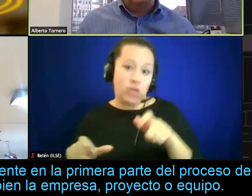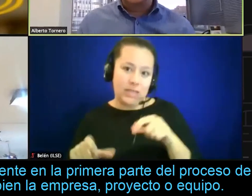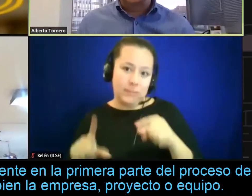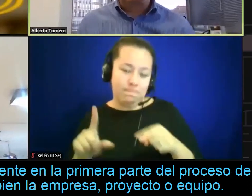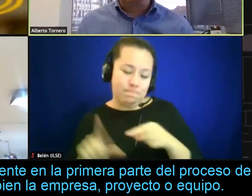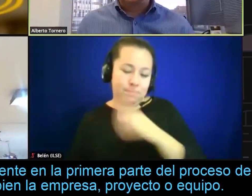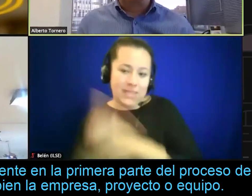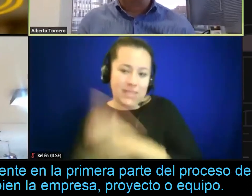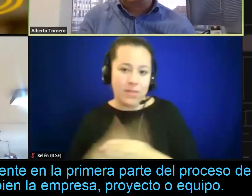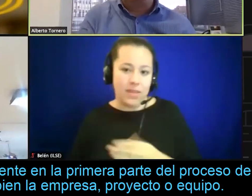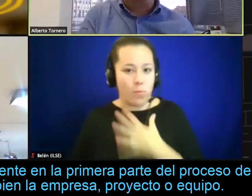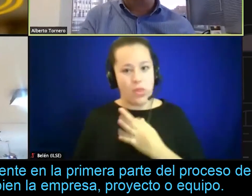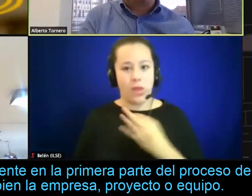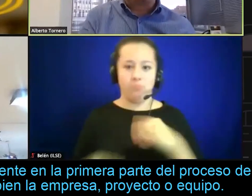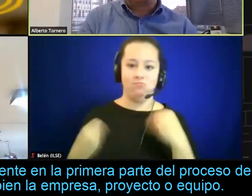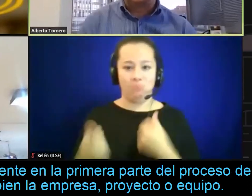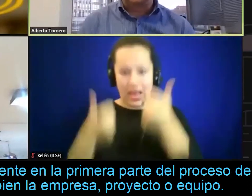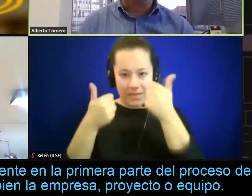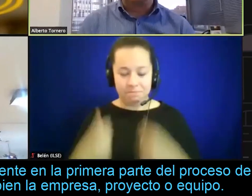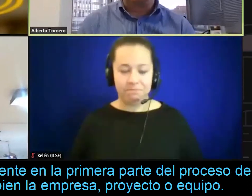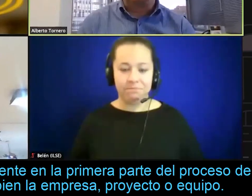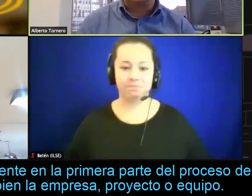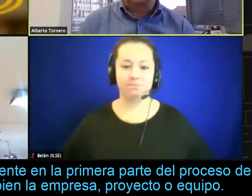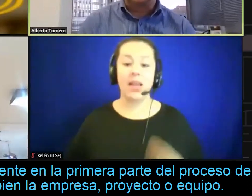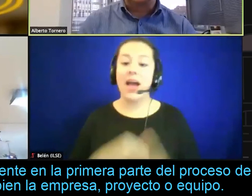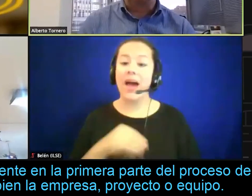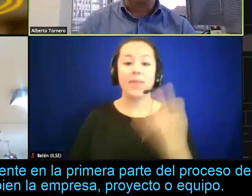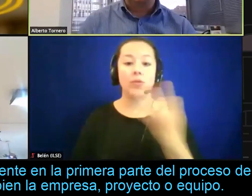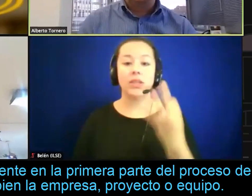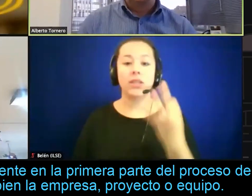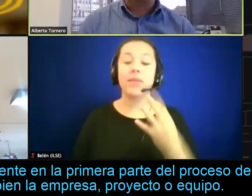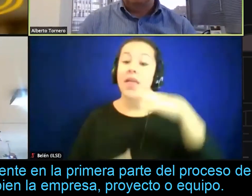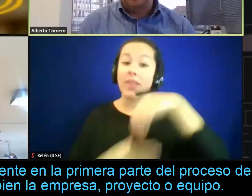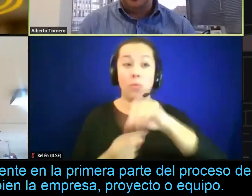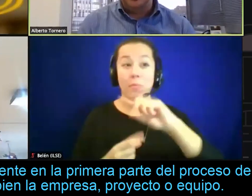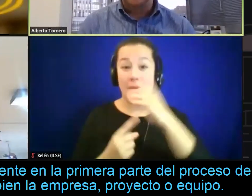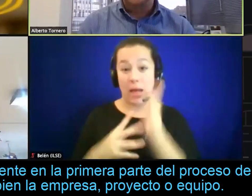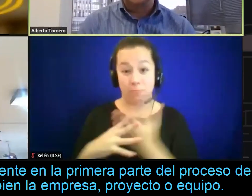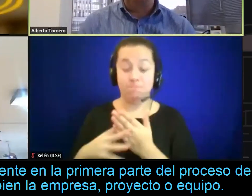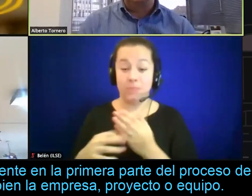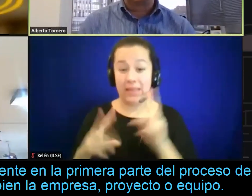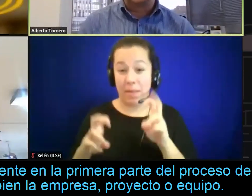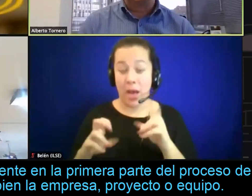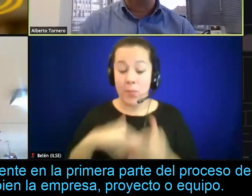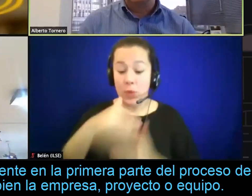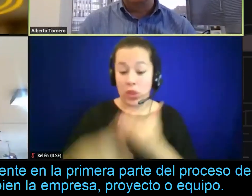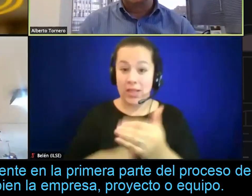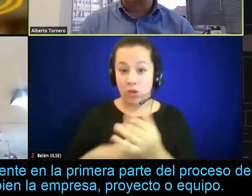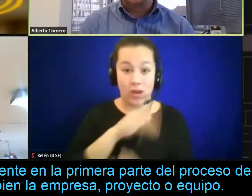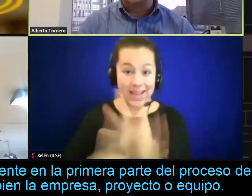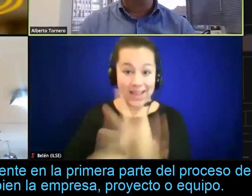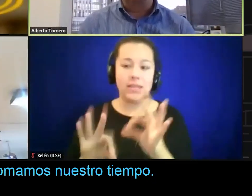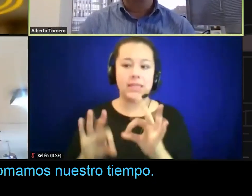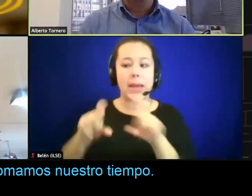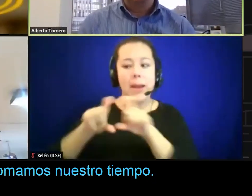que hacemos es, básicamente, la primera parte que hacemos dentro del proceso de aceleración es conocer bien a la empresa o al proyecto y